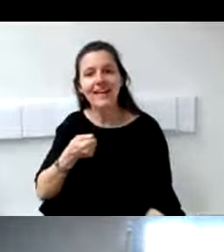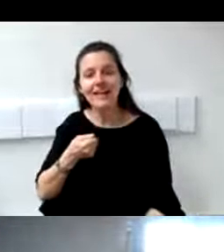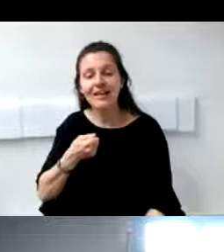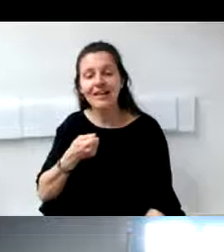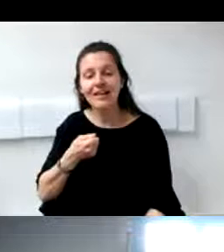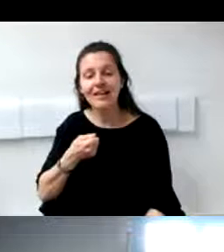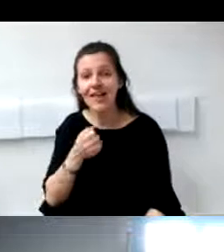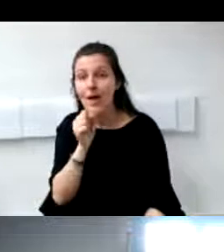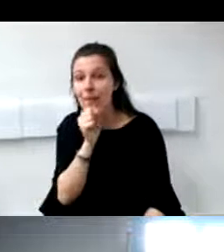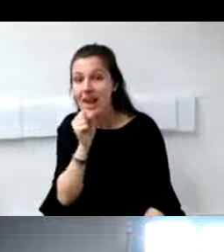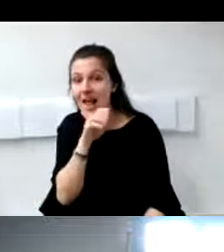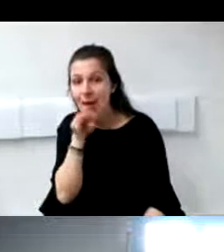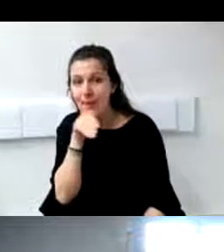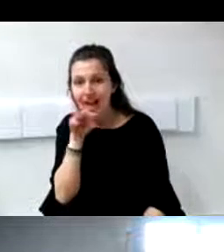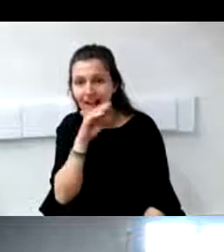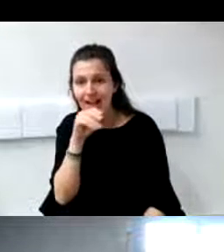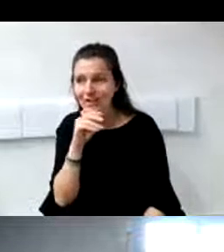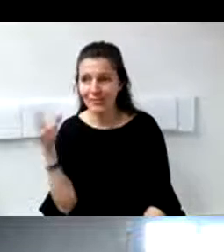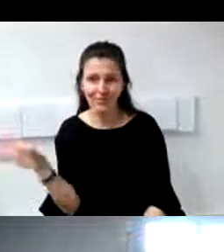Bien, ahí, porque si no se escucha todo.